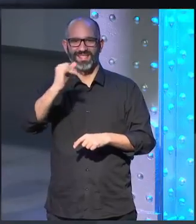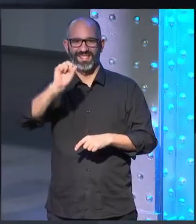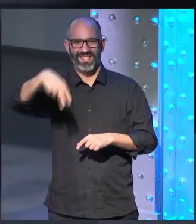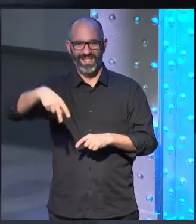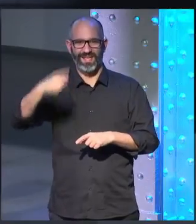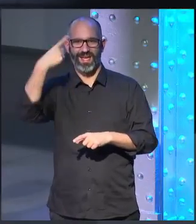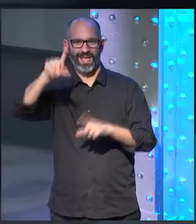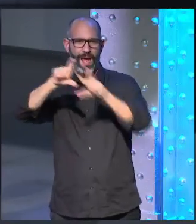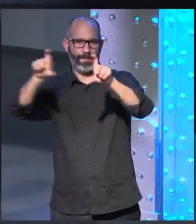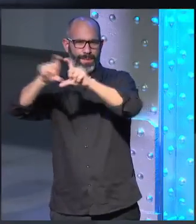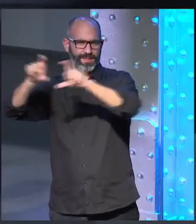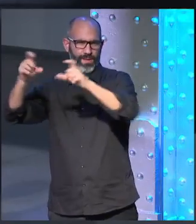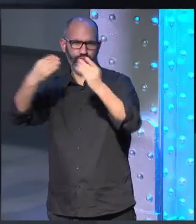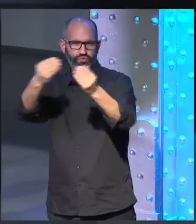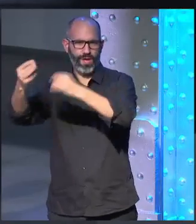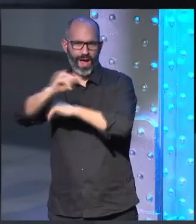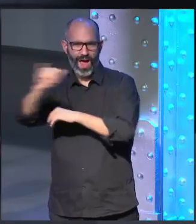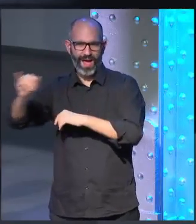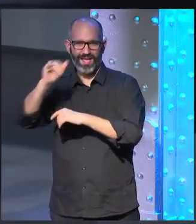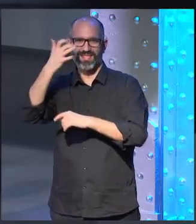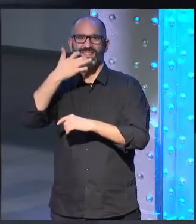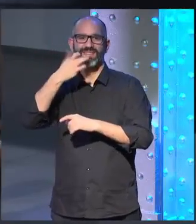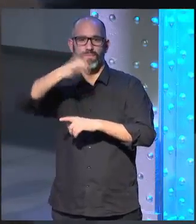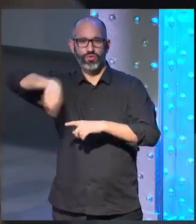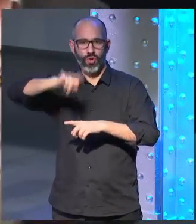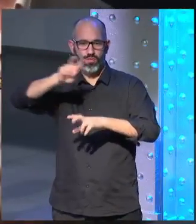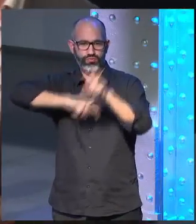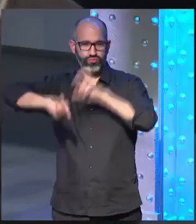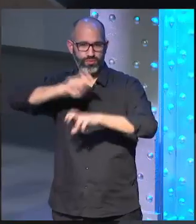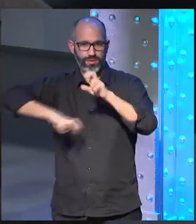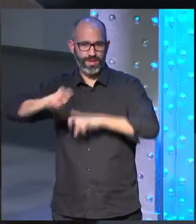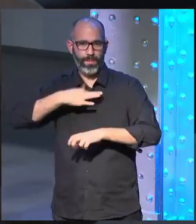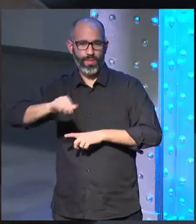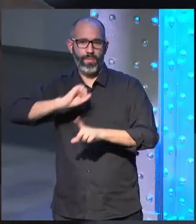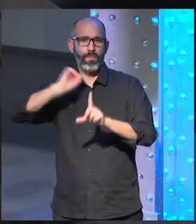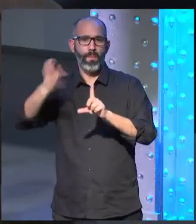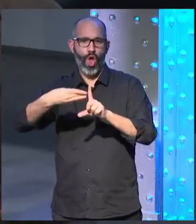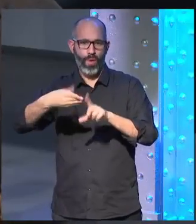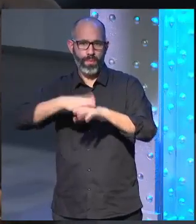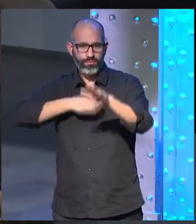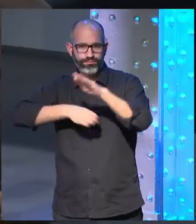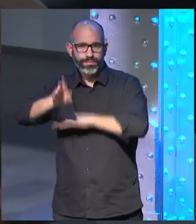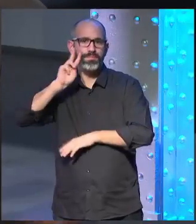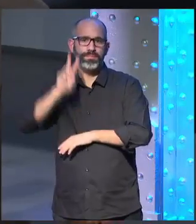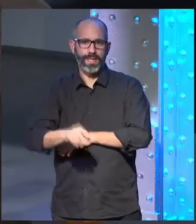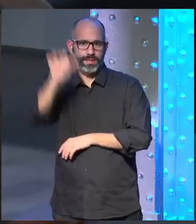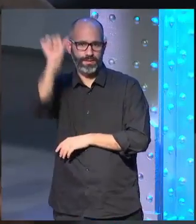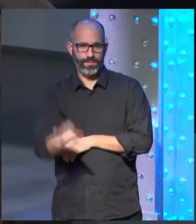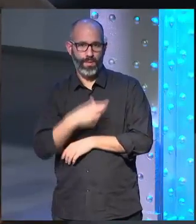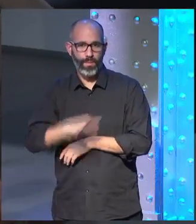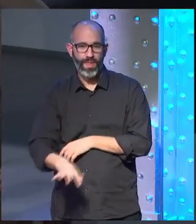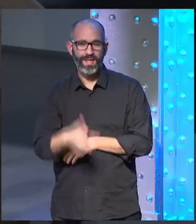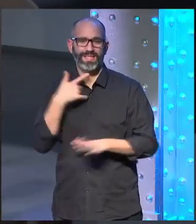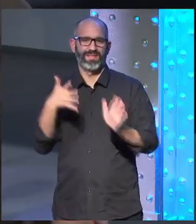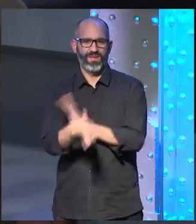tiene muchísimas empresas. Si buscáis Javier Cámara Virgin, para que veáis que es verdad, tengo una entrada en su blog y conseguí escribir ahí, ¿no? Suena